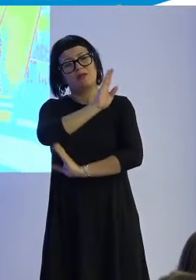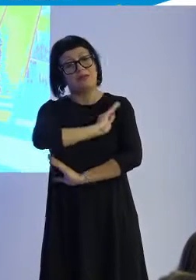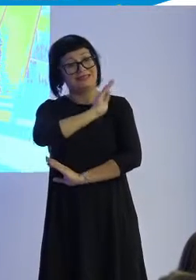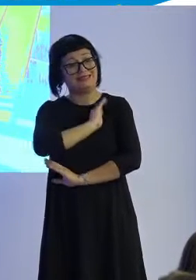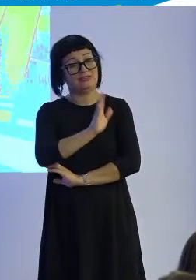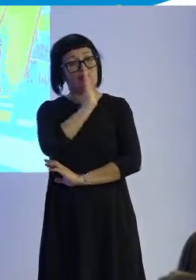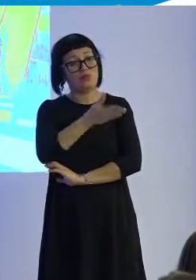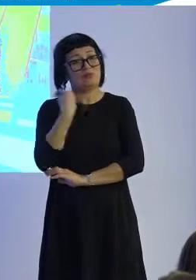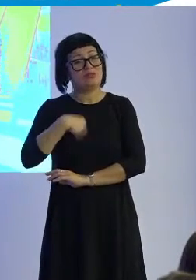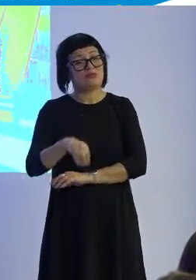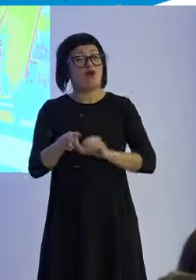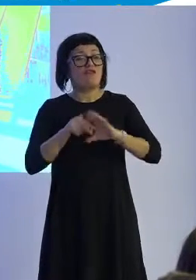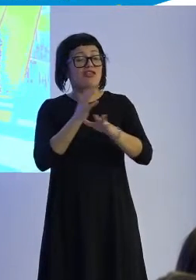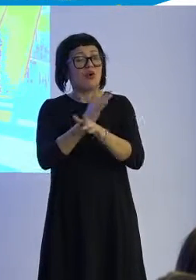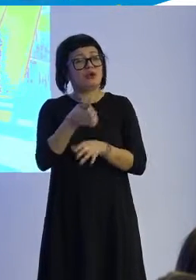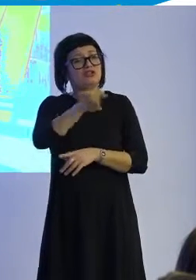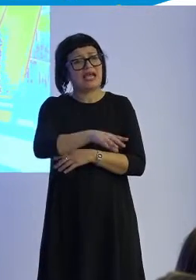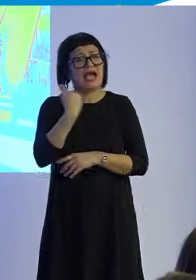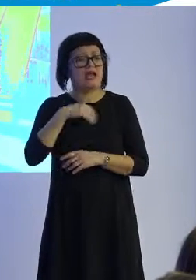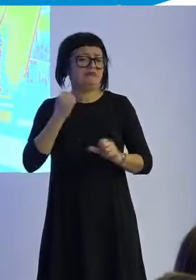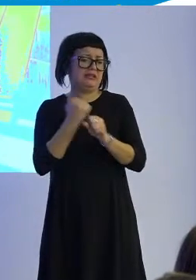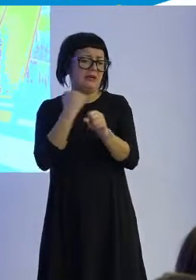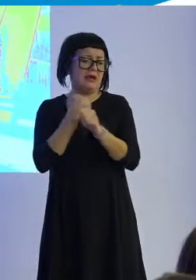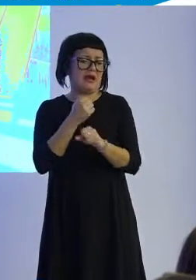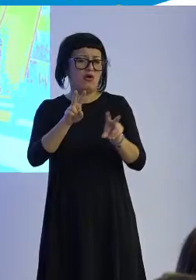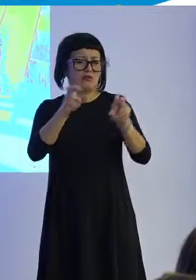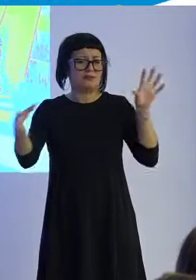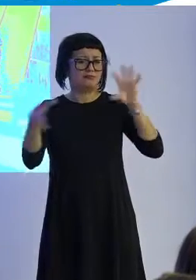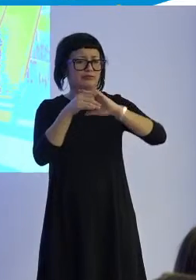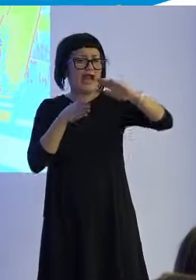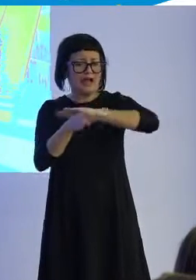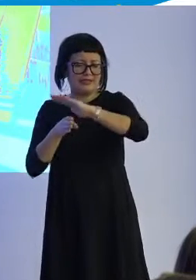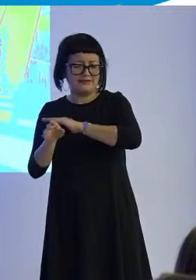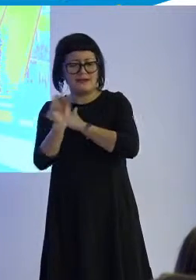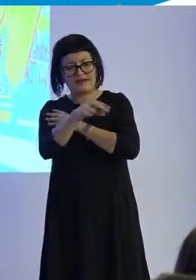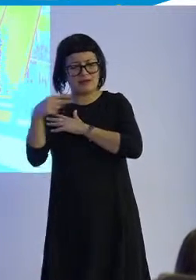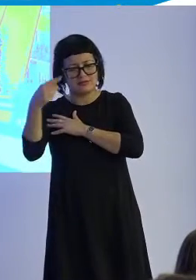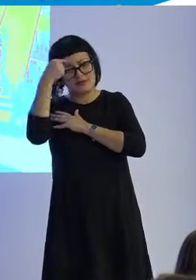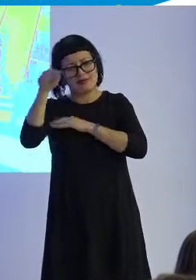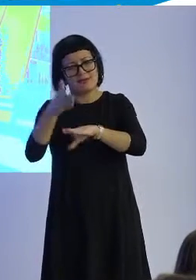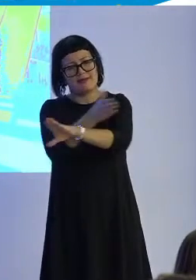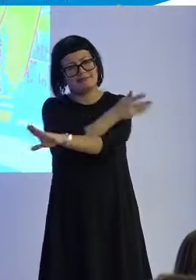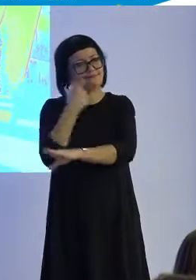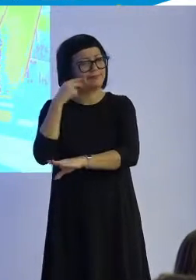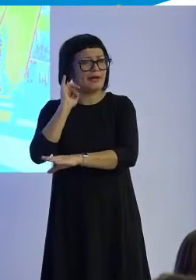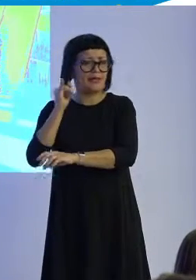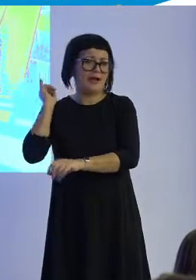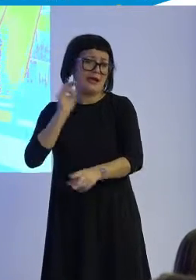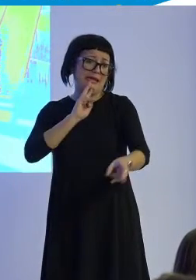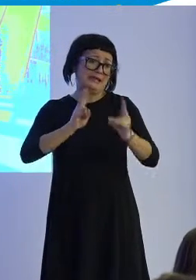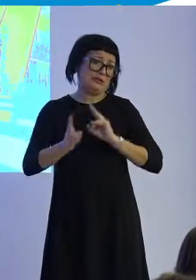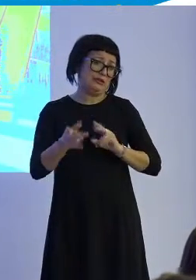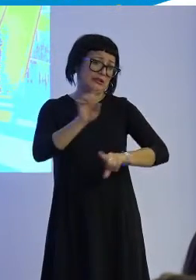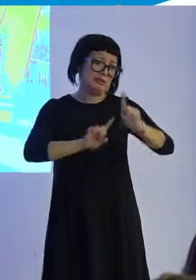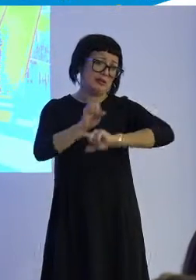de videojuegos sí que llevan ya mucho tiempo trabajando el tema de accesibilidad y han dado varios resultados y varias respuestas un poco a todos